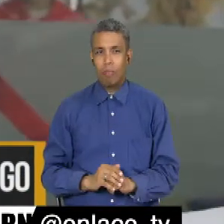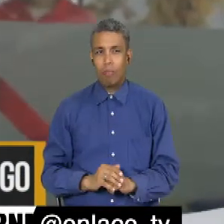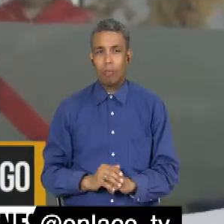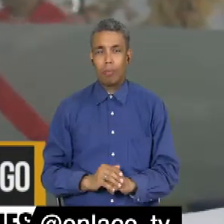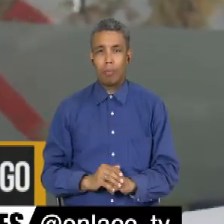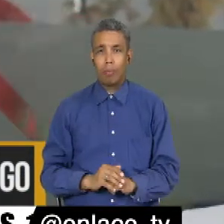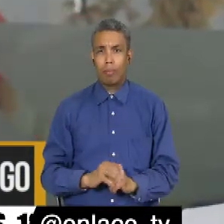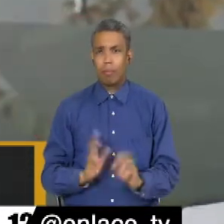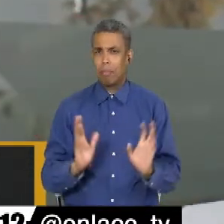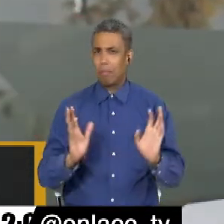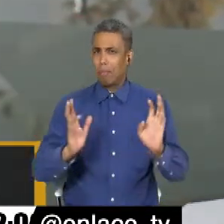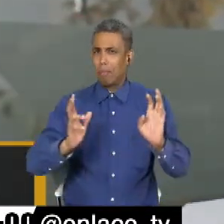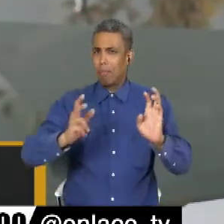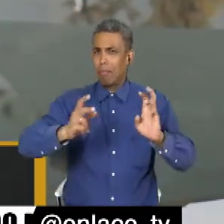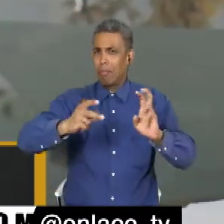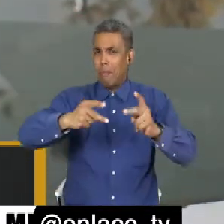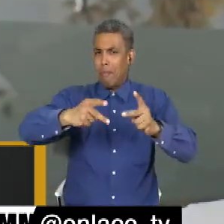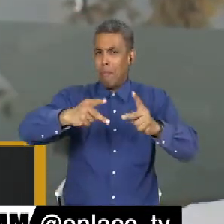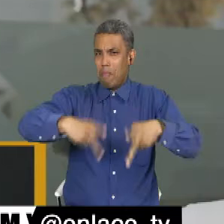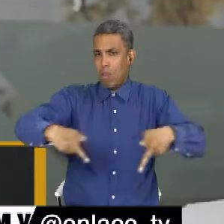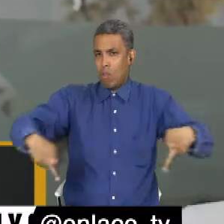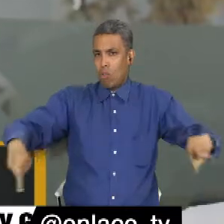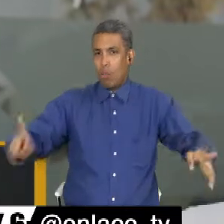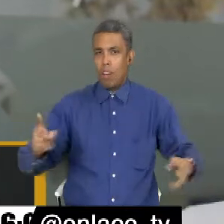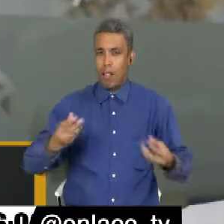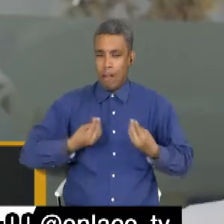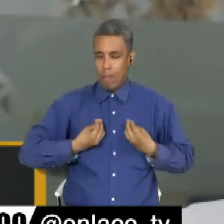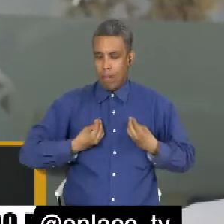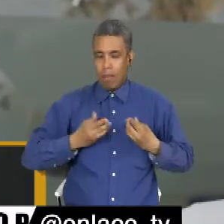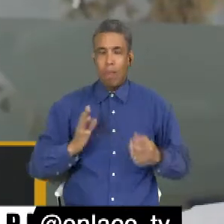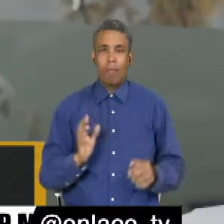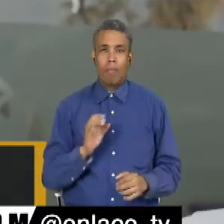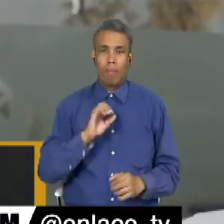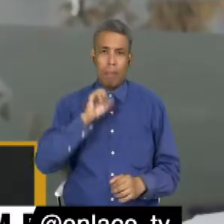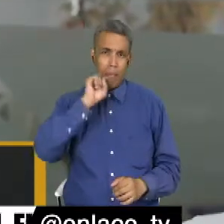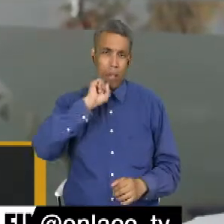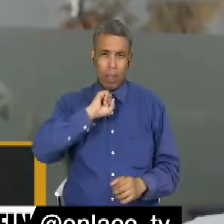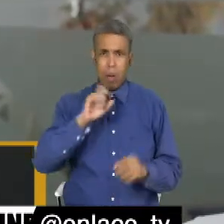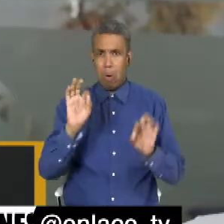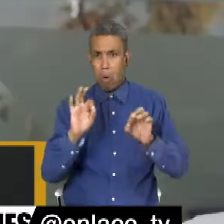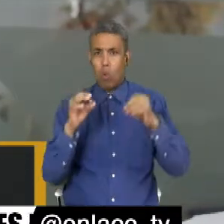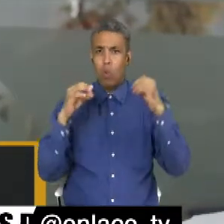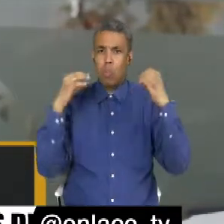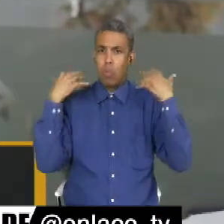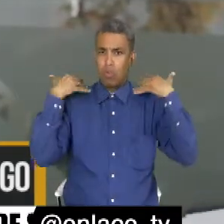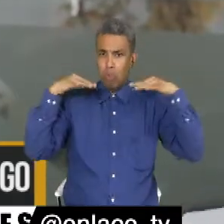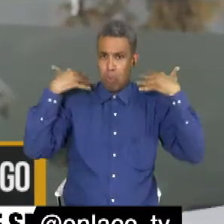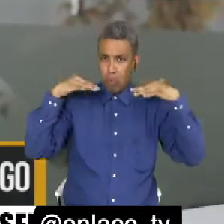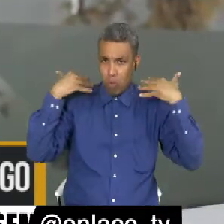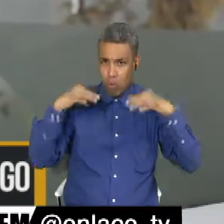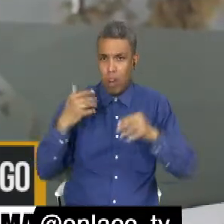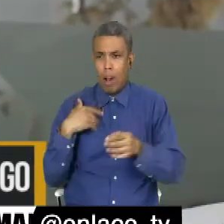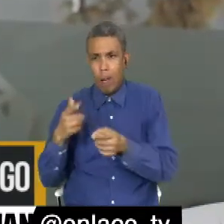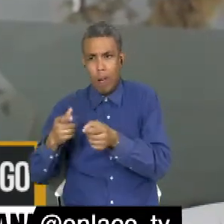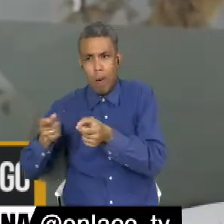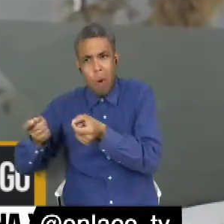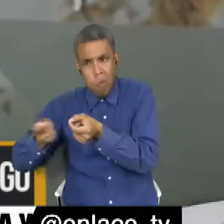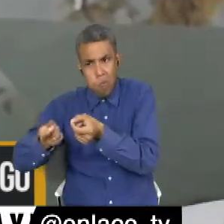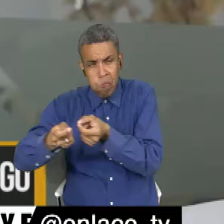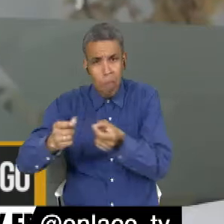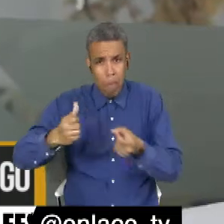viva en Barranca Bermeja y su zona rural, que crea o sepa que no tiene seguridad